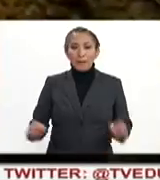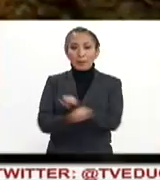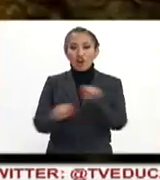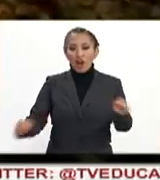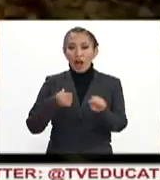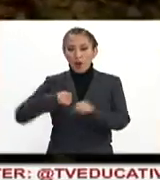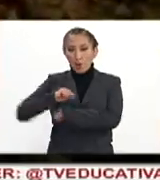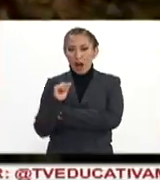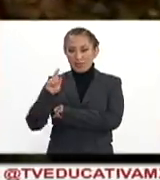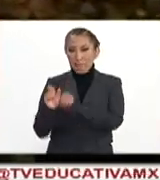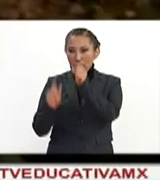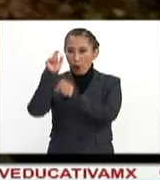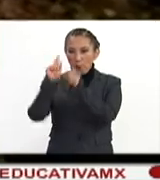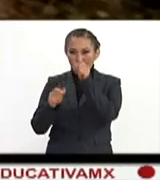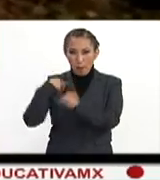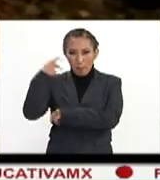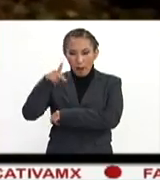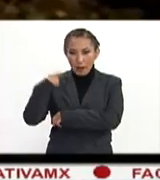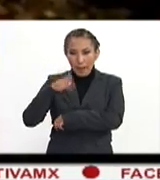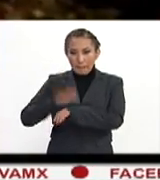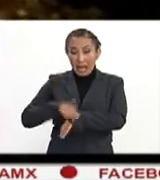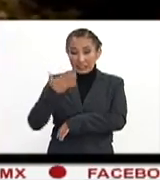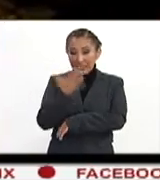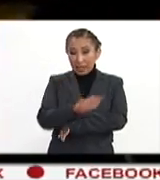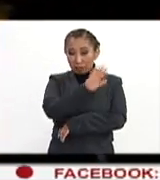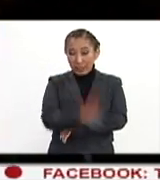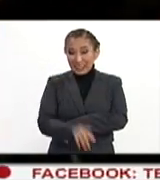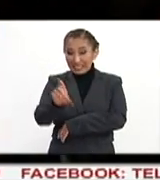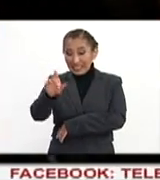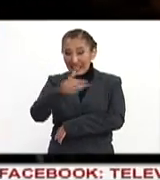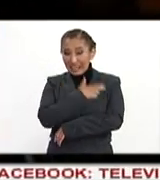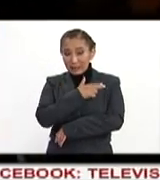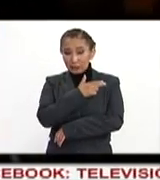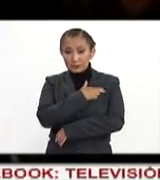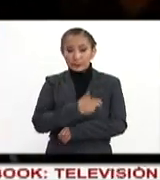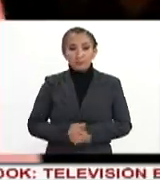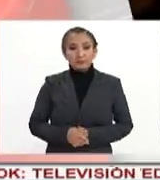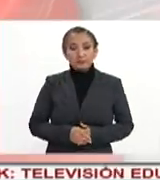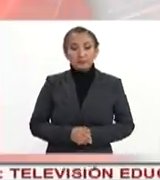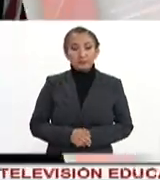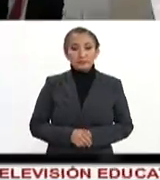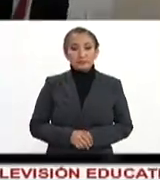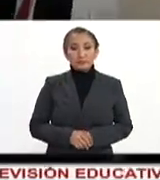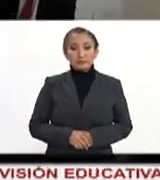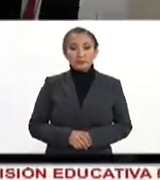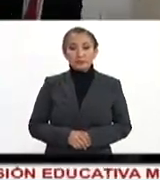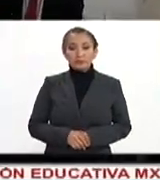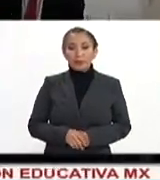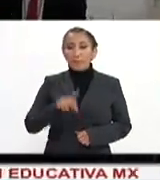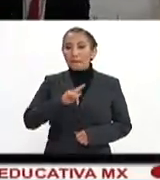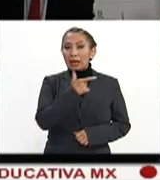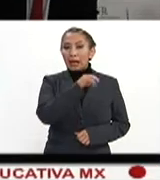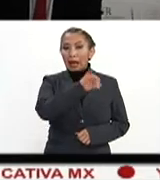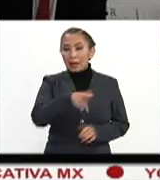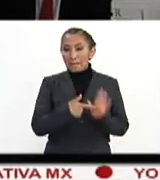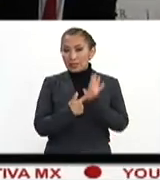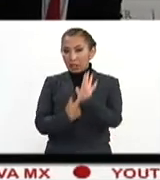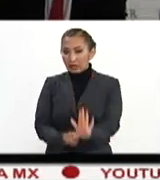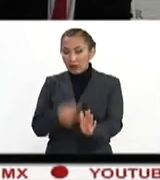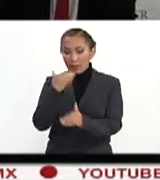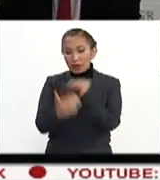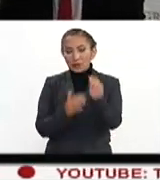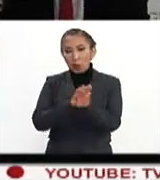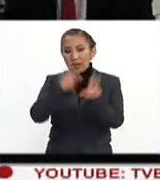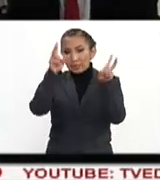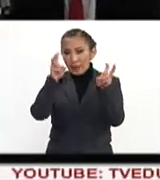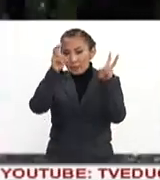Explosión en un depósito de pirotecnia de Puebla deja más de 10 muertos y 30 heridos. La PGR presentó avances